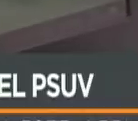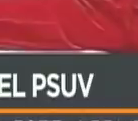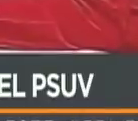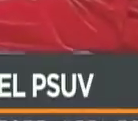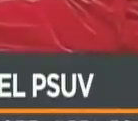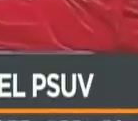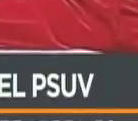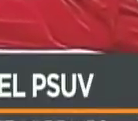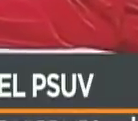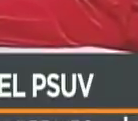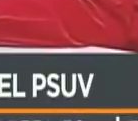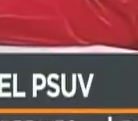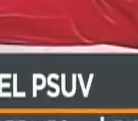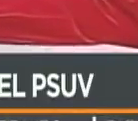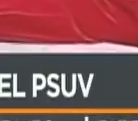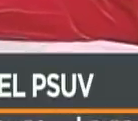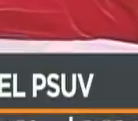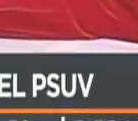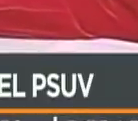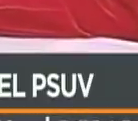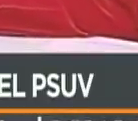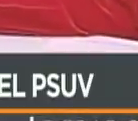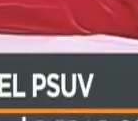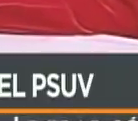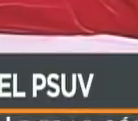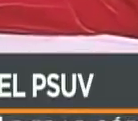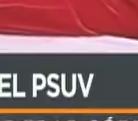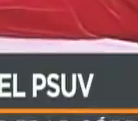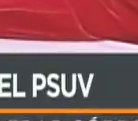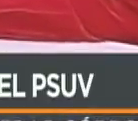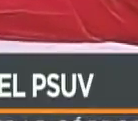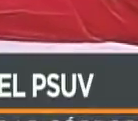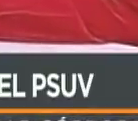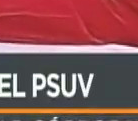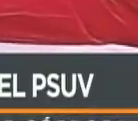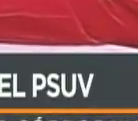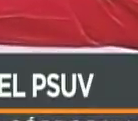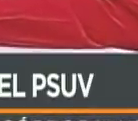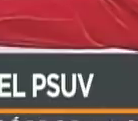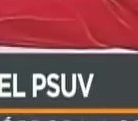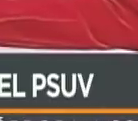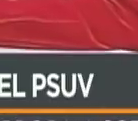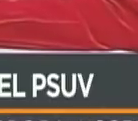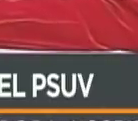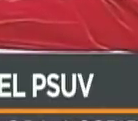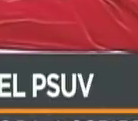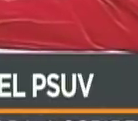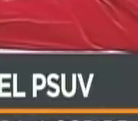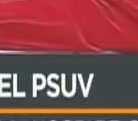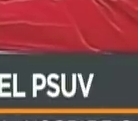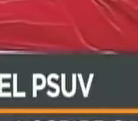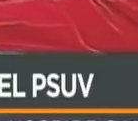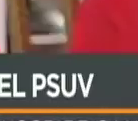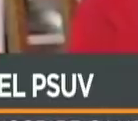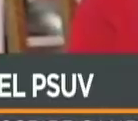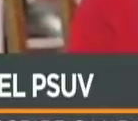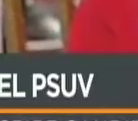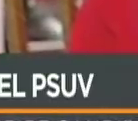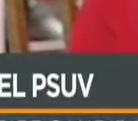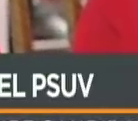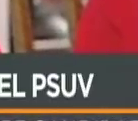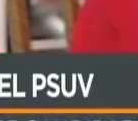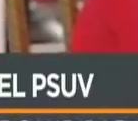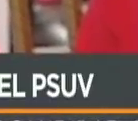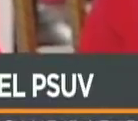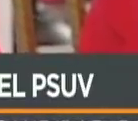que ha dispuesto la Tolda Roja en todo el territorio nacional, y a esta hora saca su carnet el presidente Nicolás Maduro en compañía de la